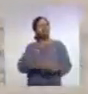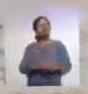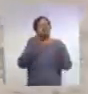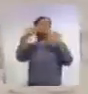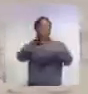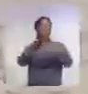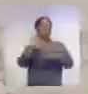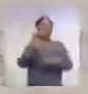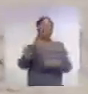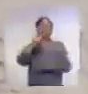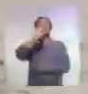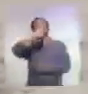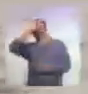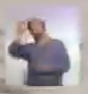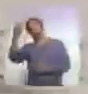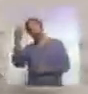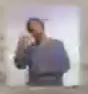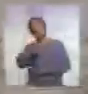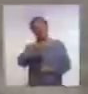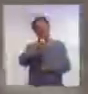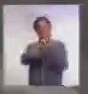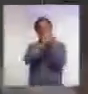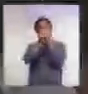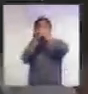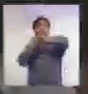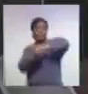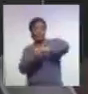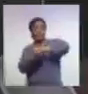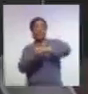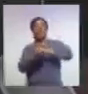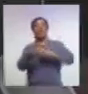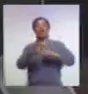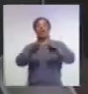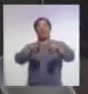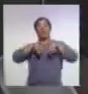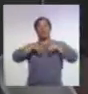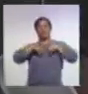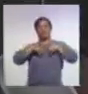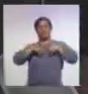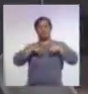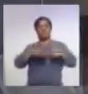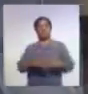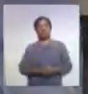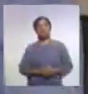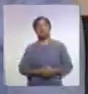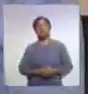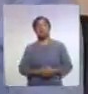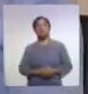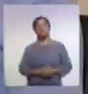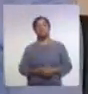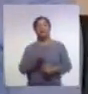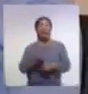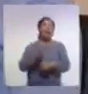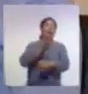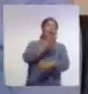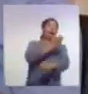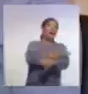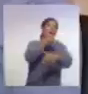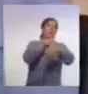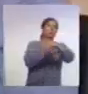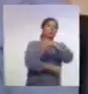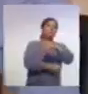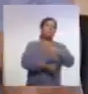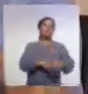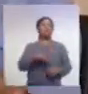es una reforma que modifica el sistema de adopciones a nivel nacional. Como hemos platicado en otras cápsulas, Mariana,